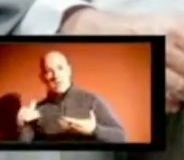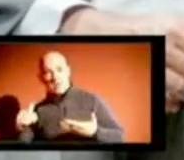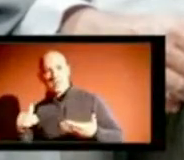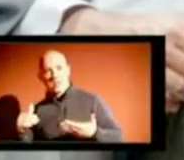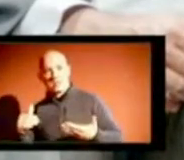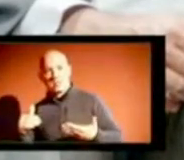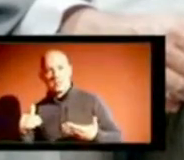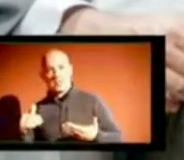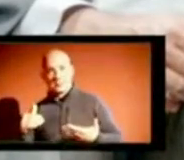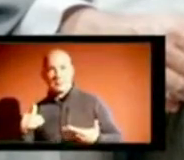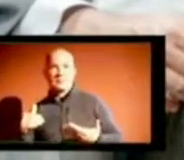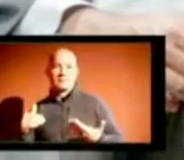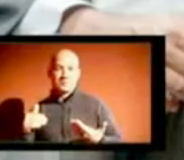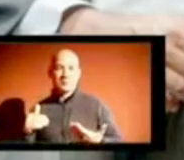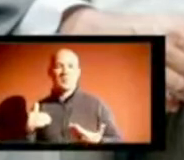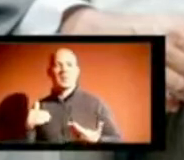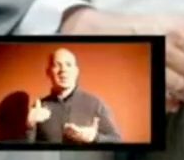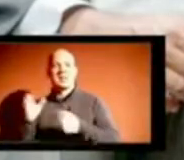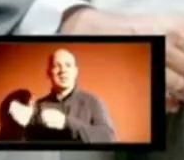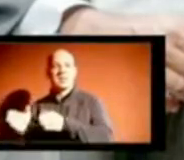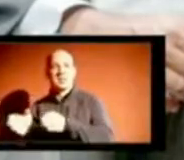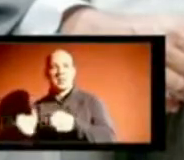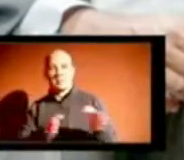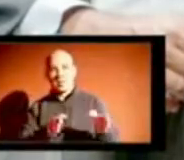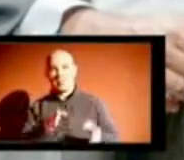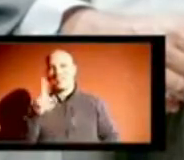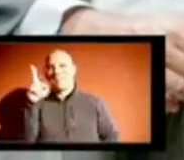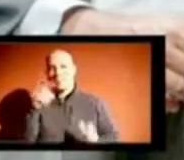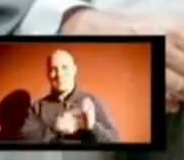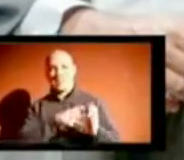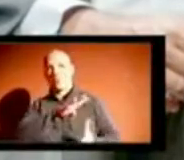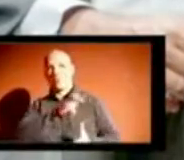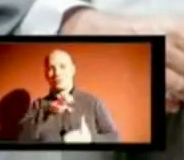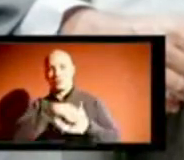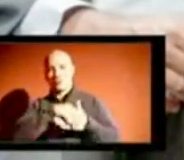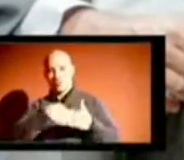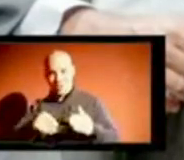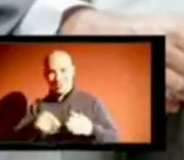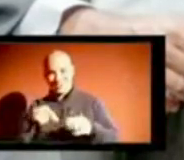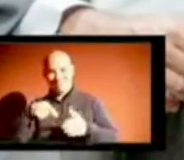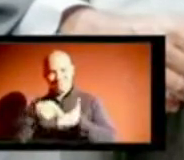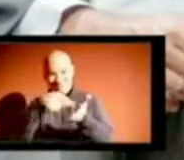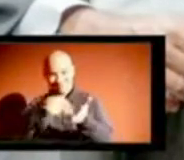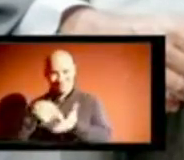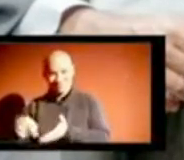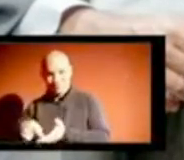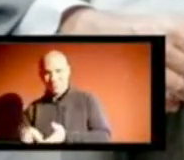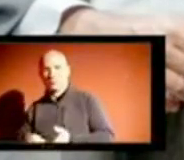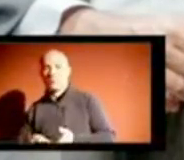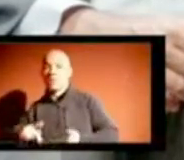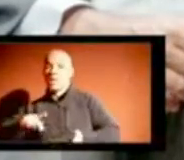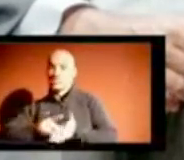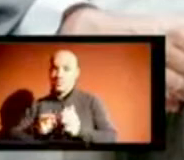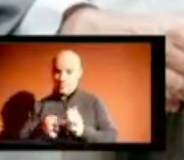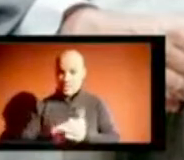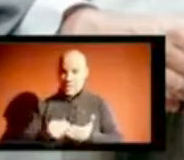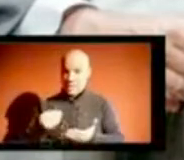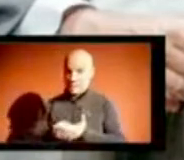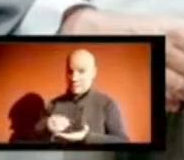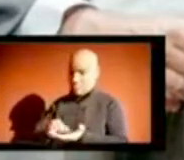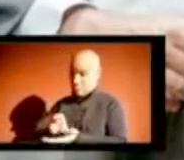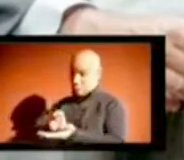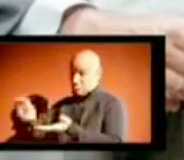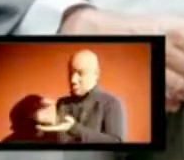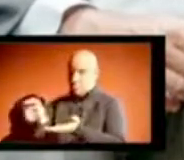o el equivalente a la cuarta fase del plan de los $1,400. Así que estamos hablando que en cuanto a reintegros, no me